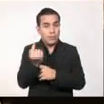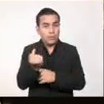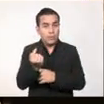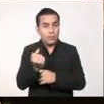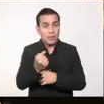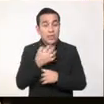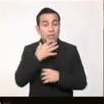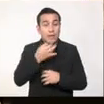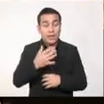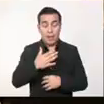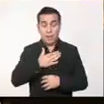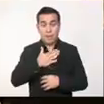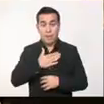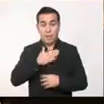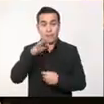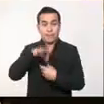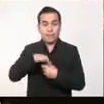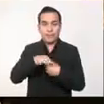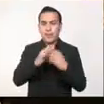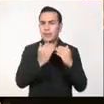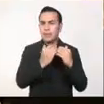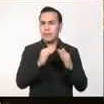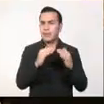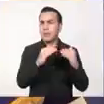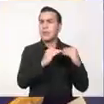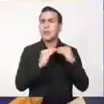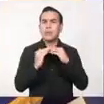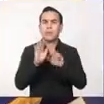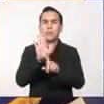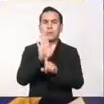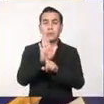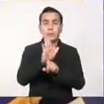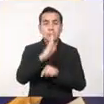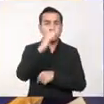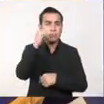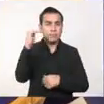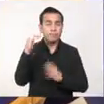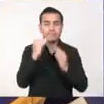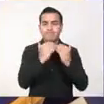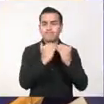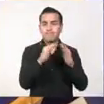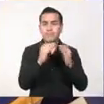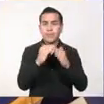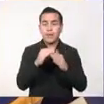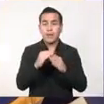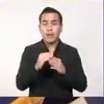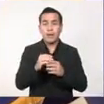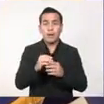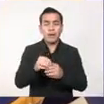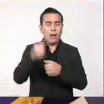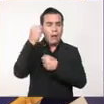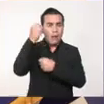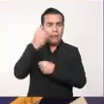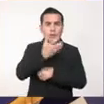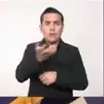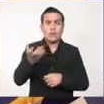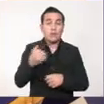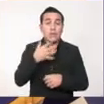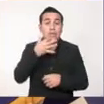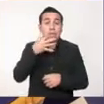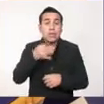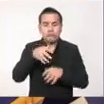que la gente vote por uno, y ustedes lo ven en sus países. No es lo mismo que haga campaña el presidente a que el